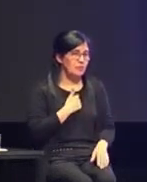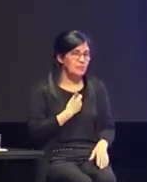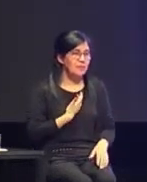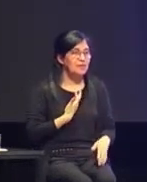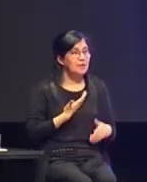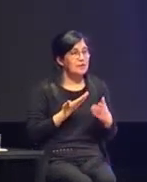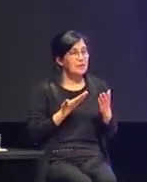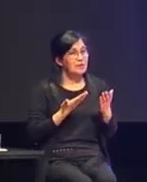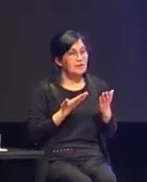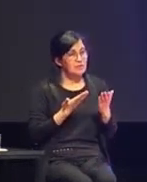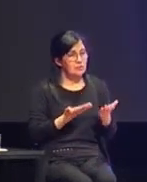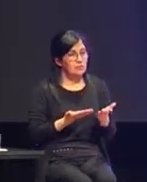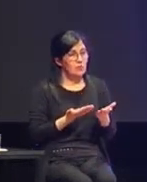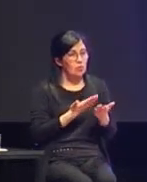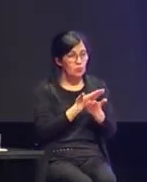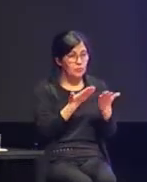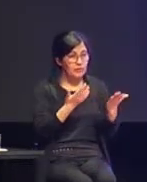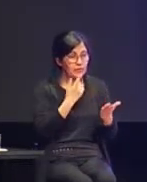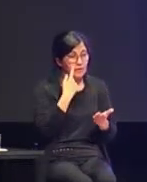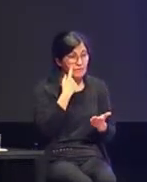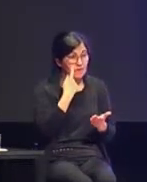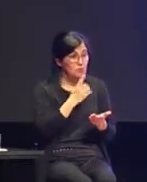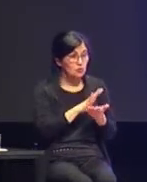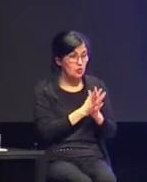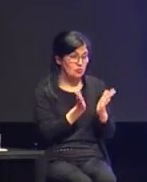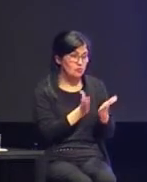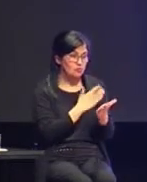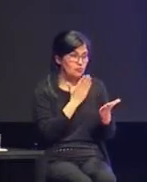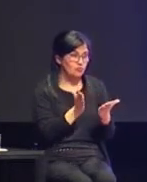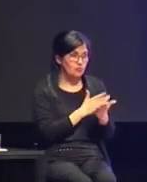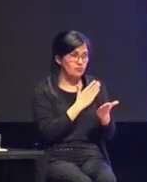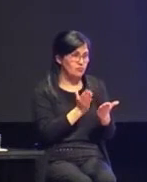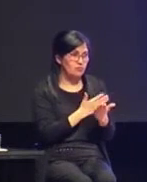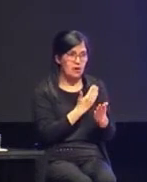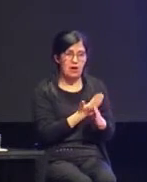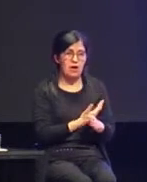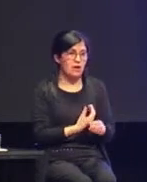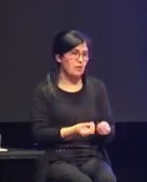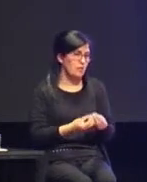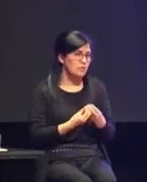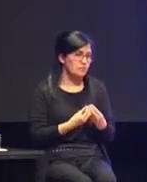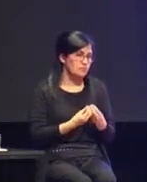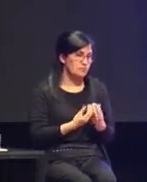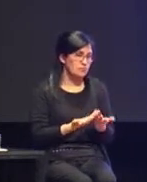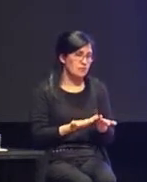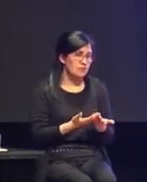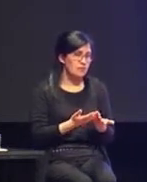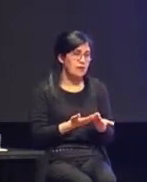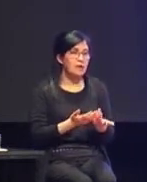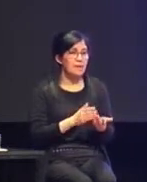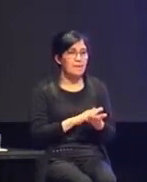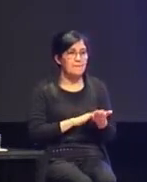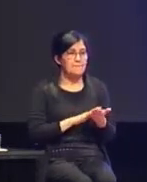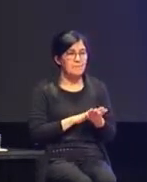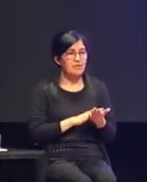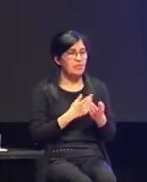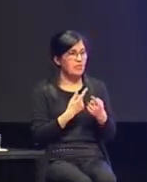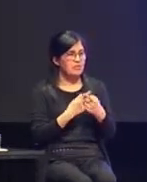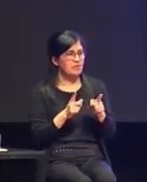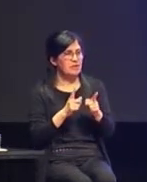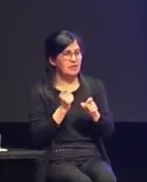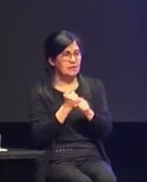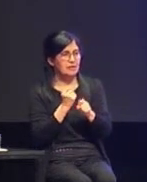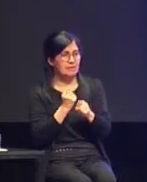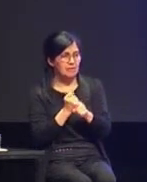Y de eso, ustedes vieran los registros, hay mucho. Cambios de posición para el EPP, cerca